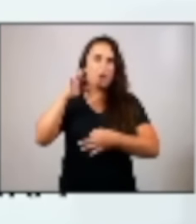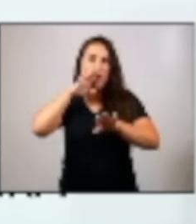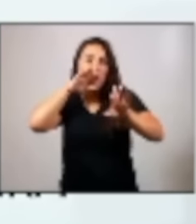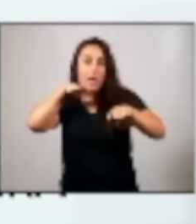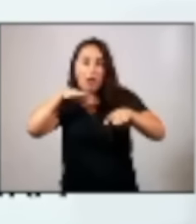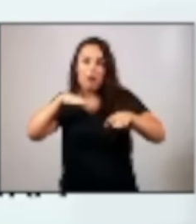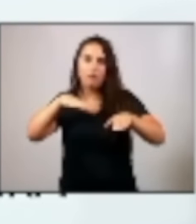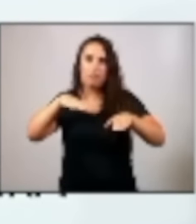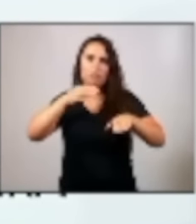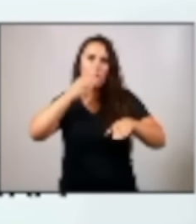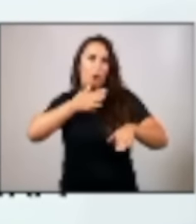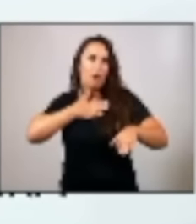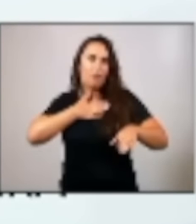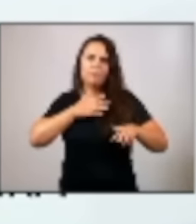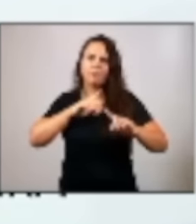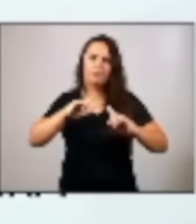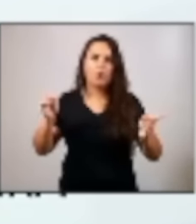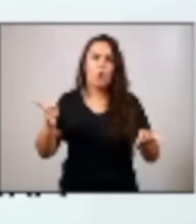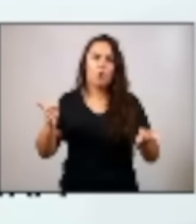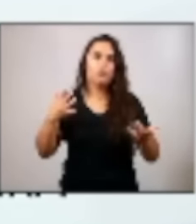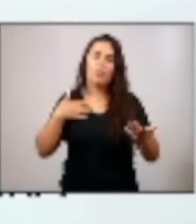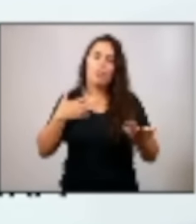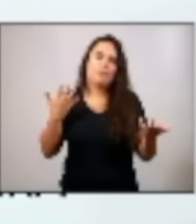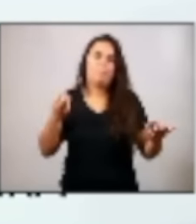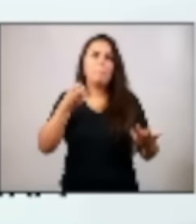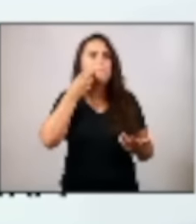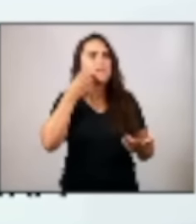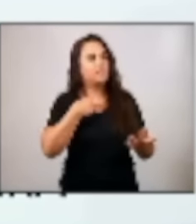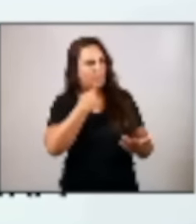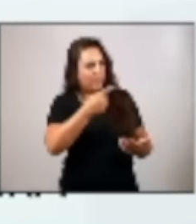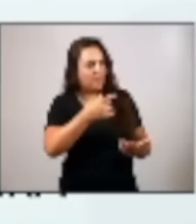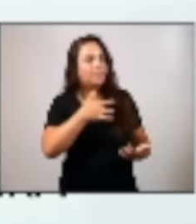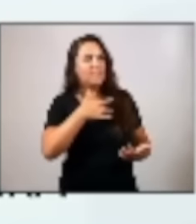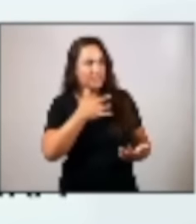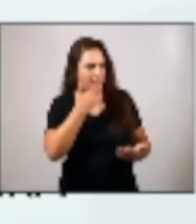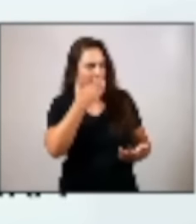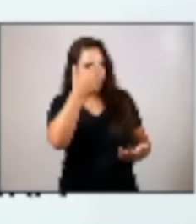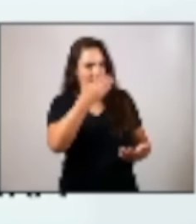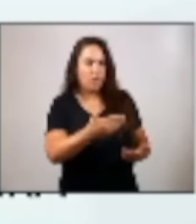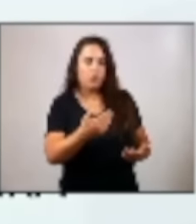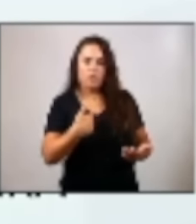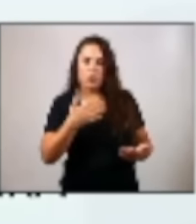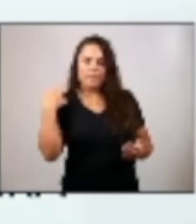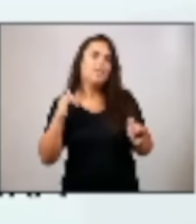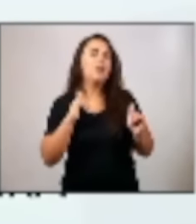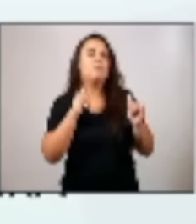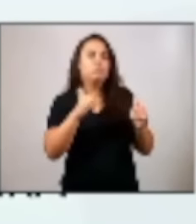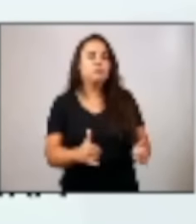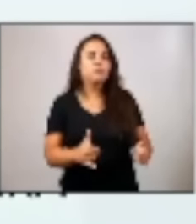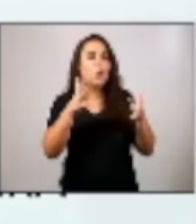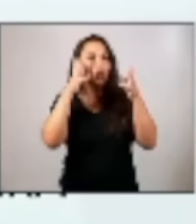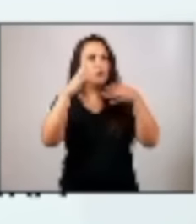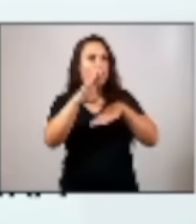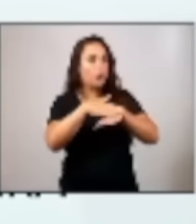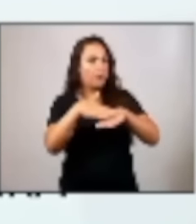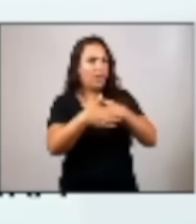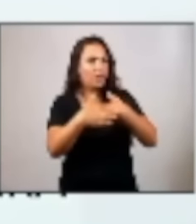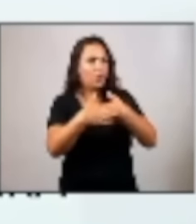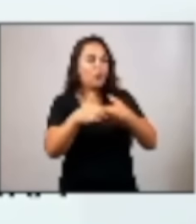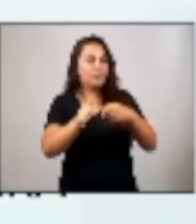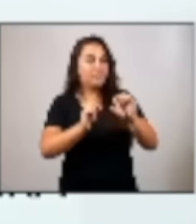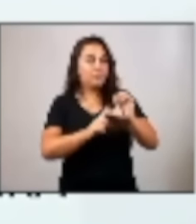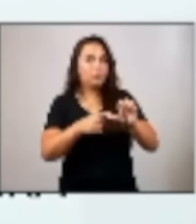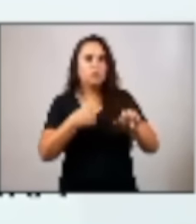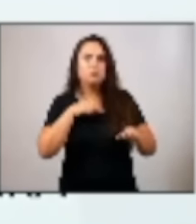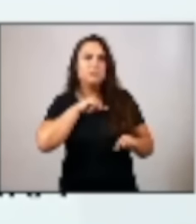parece honrado. Yo, María, te lo quiero decir de corazón, desde el primer momento que entré en el Consejo de Gobierno, en el Gobierno de Extremadura, me he sentido